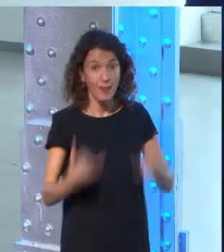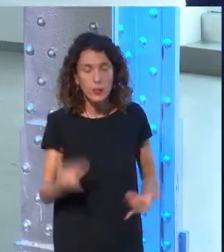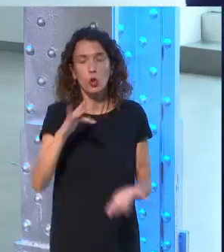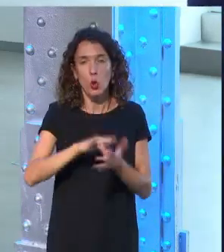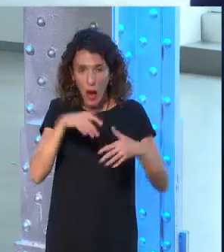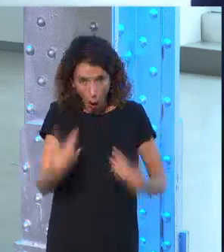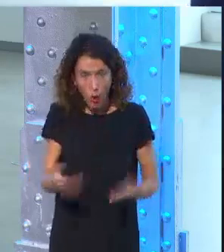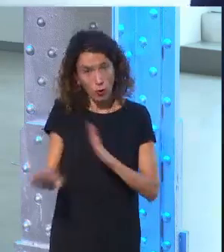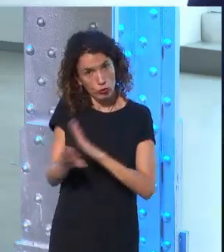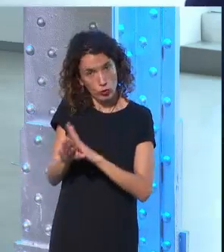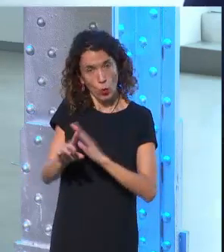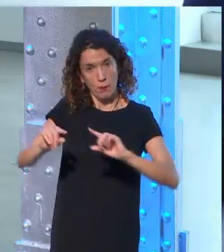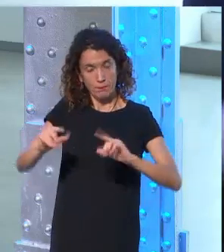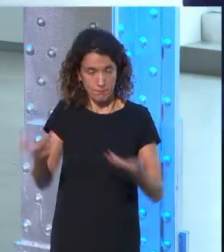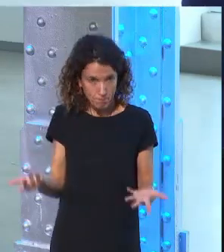en ello ahora.